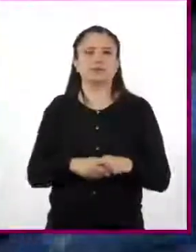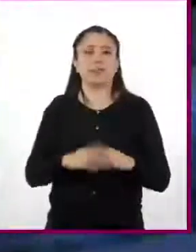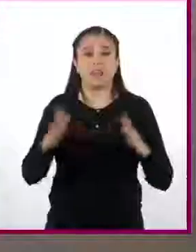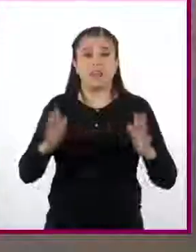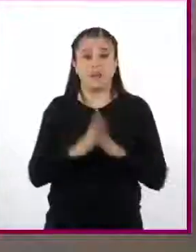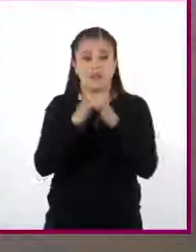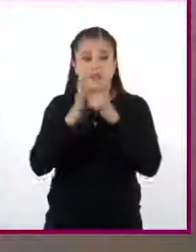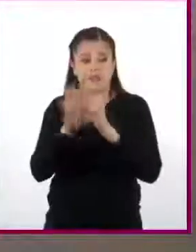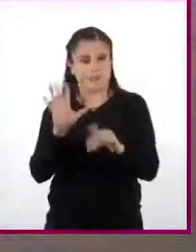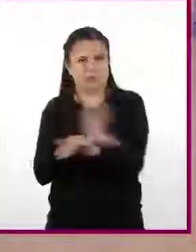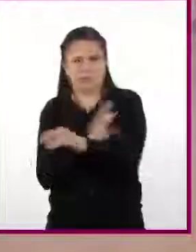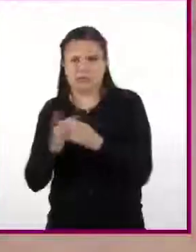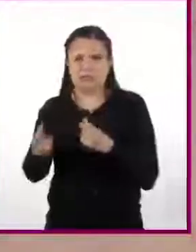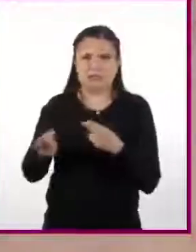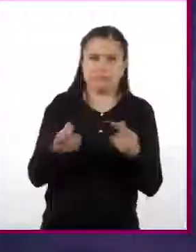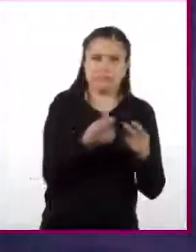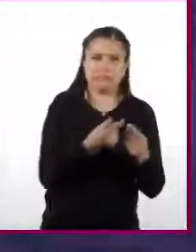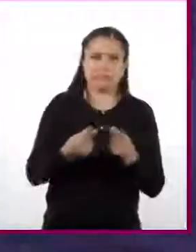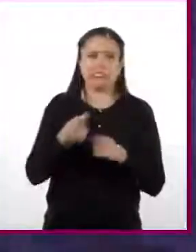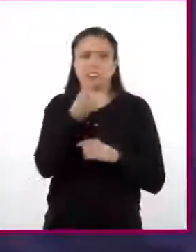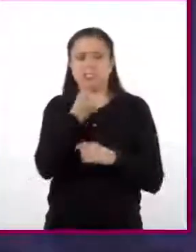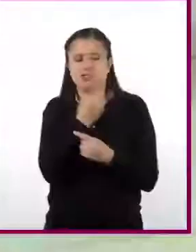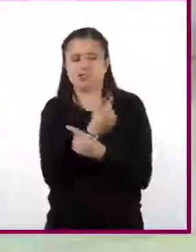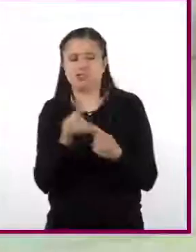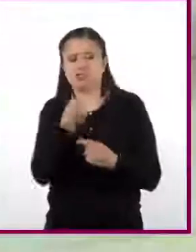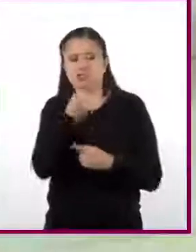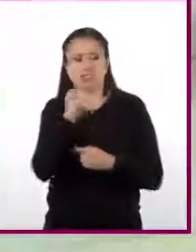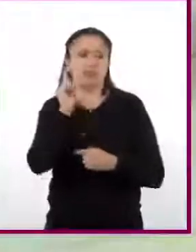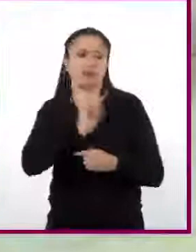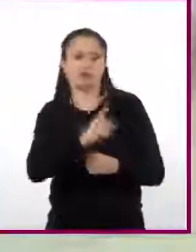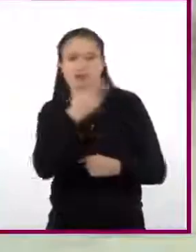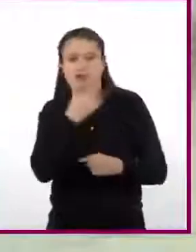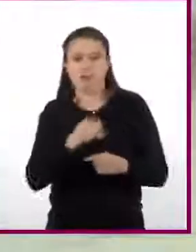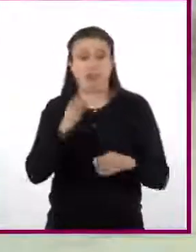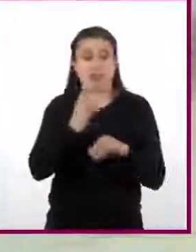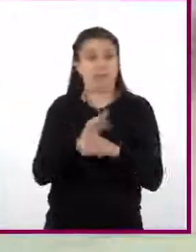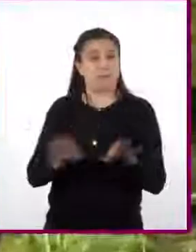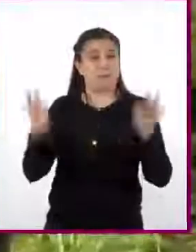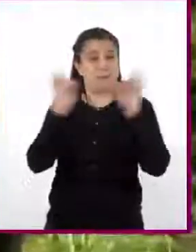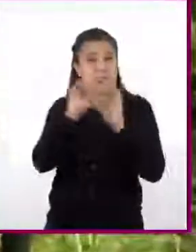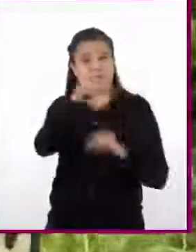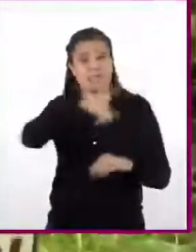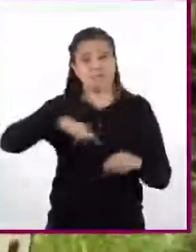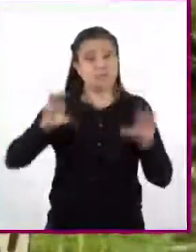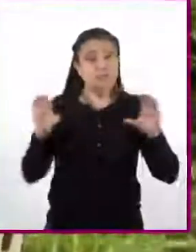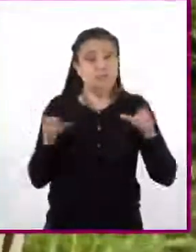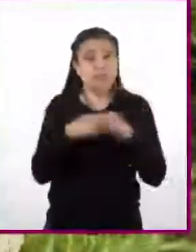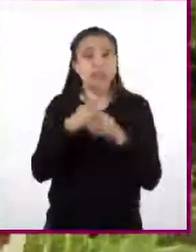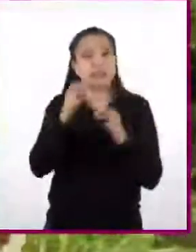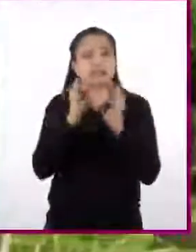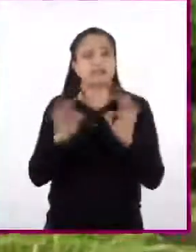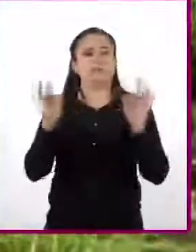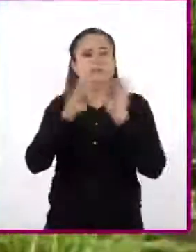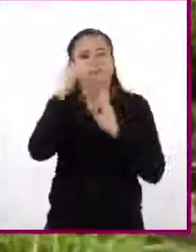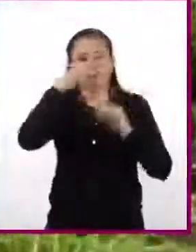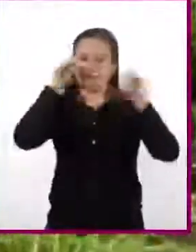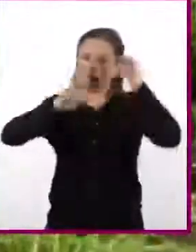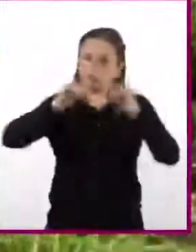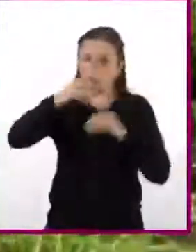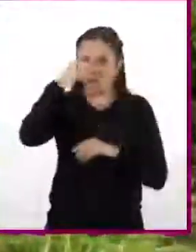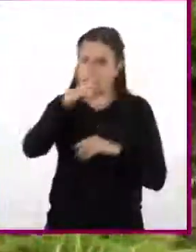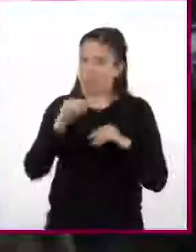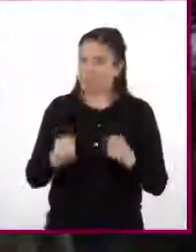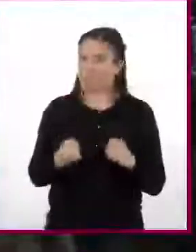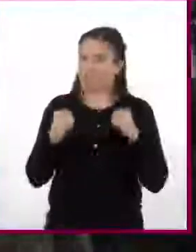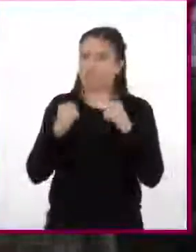participación activa de jóvenes, niñas y niños en las decisiones importantes de nuestra comunidad es fundamental para la construcción de un México